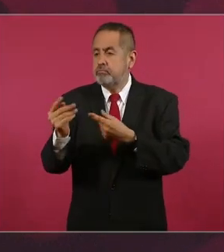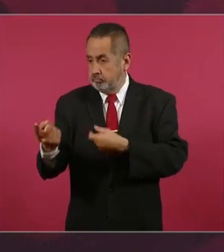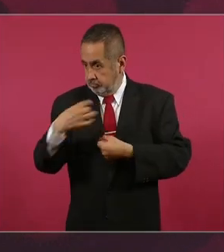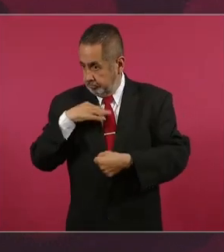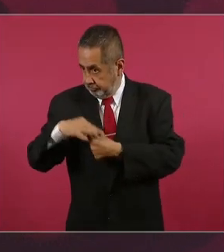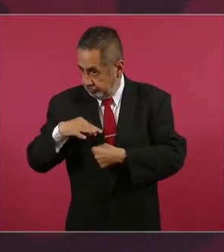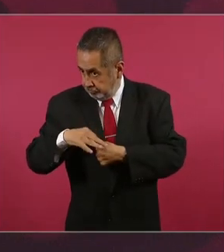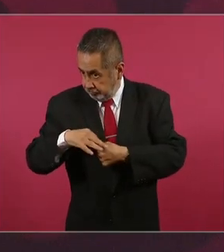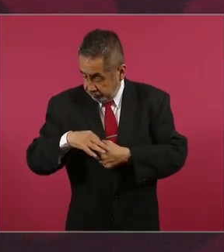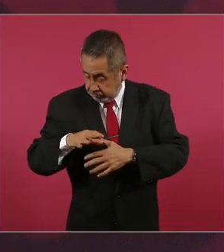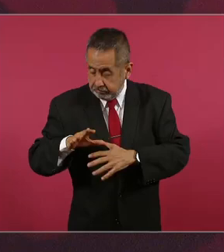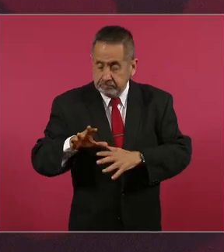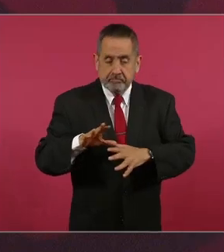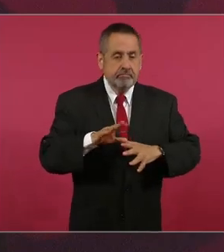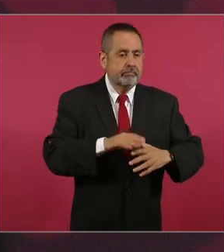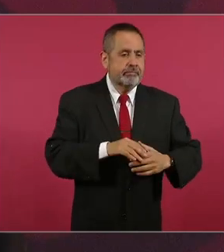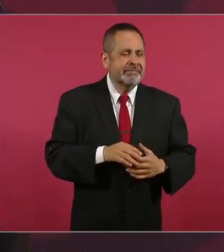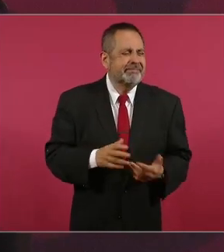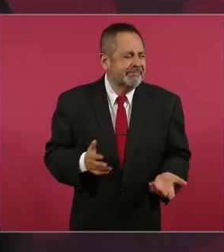Ahora ya no hay